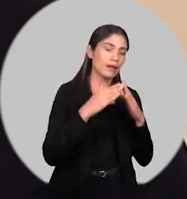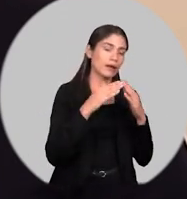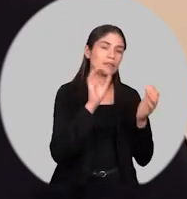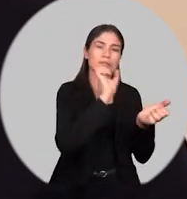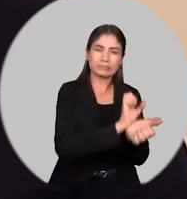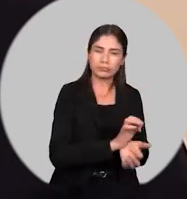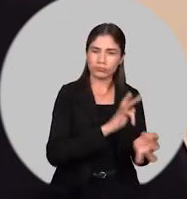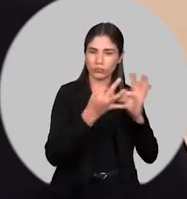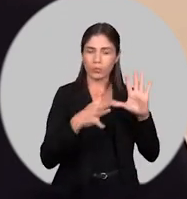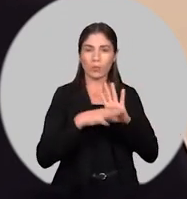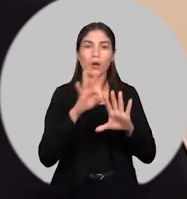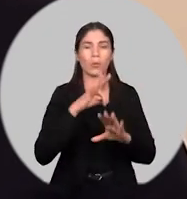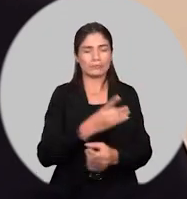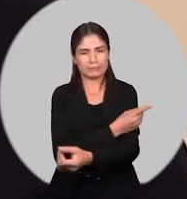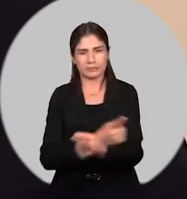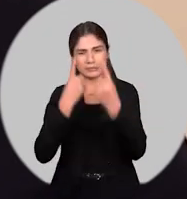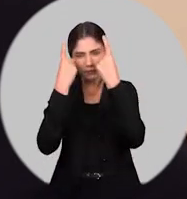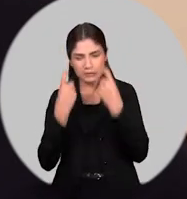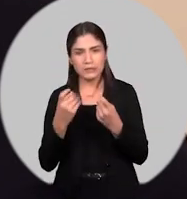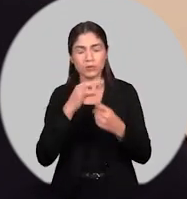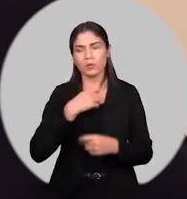de depresión, de incertidumbre.